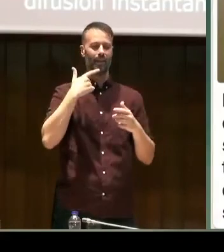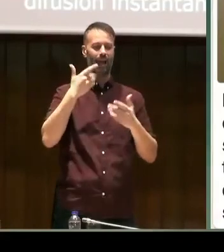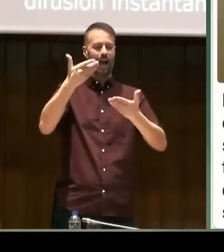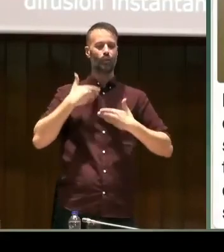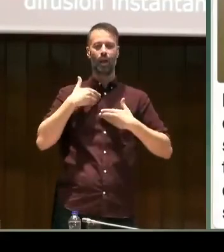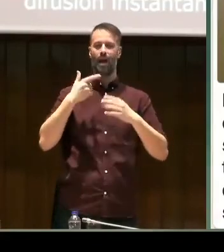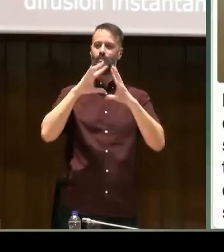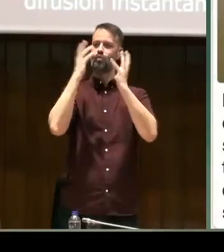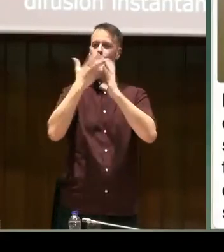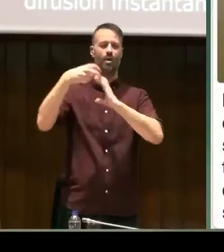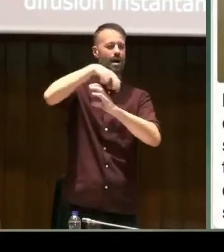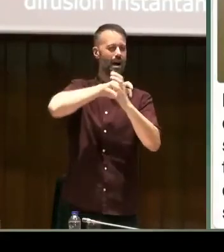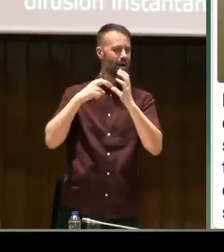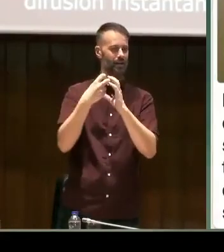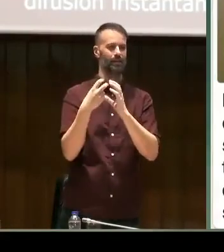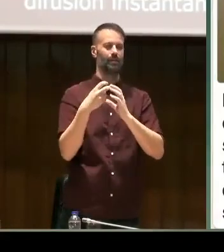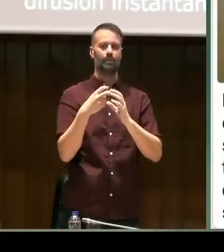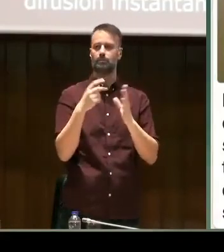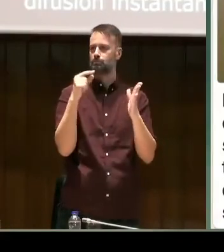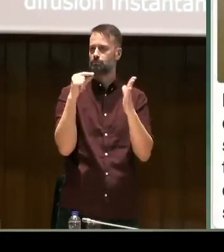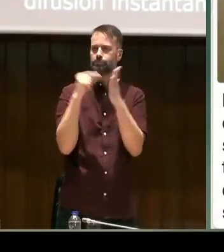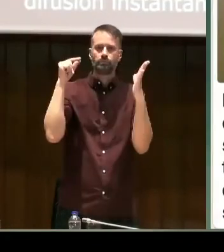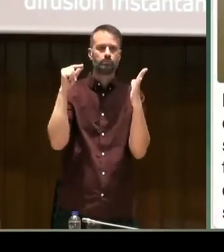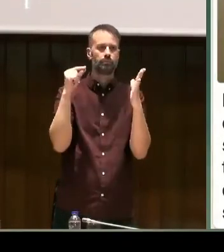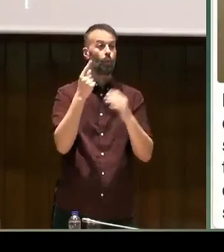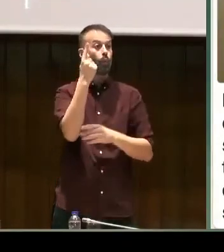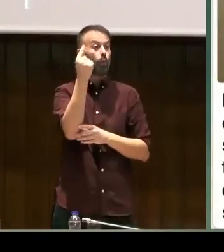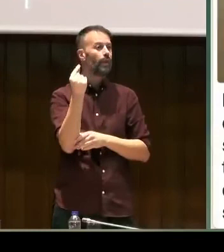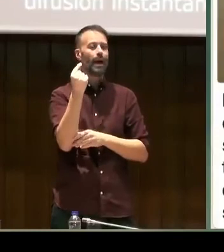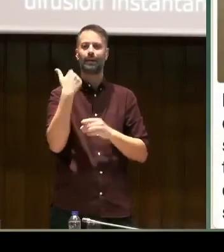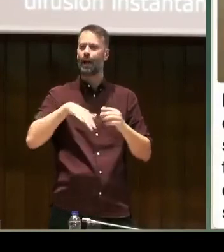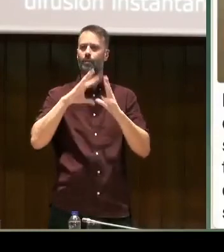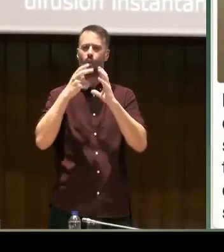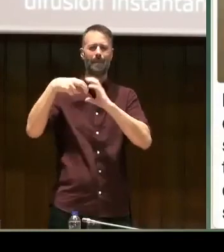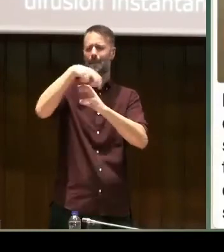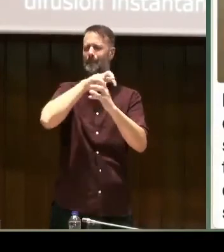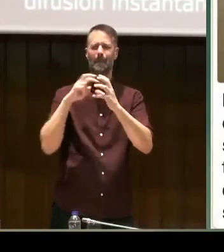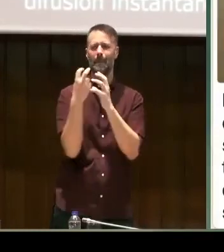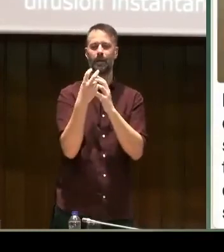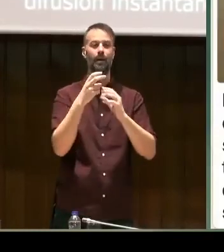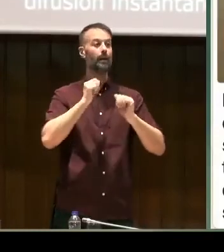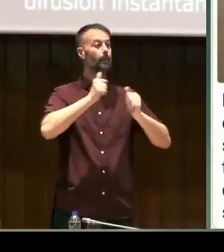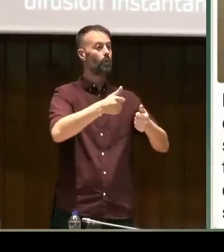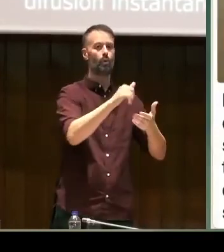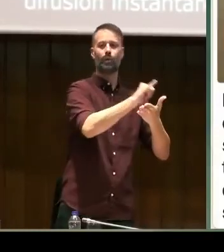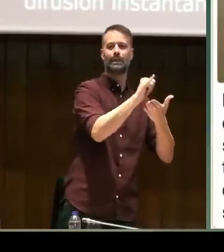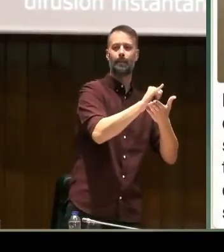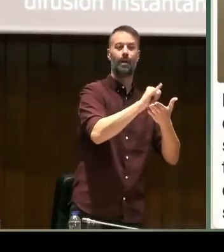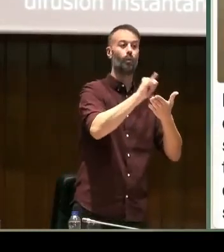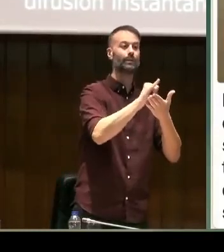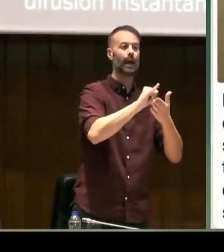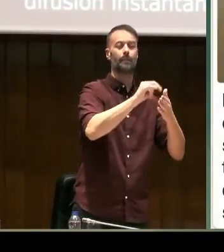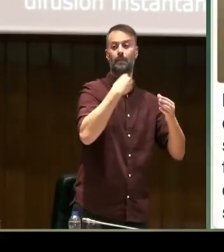llamó Nico y iba acompañado de una frase: ayúdame a recorrer el mundo. En menos de un día, Nico